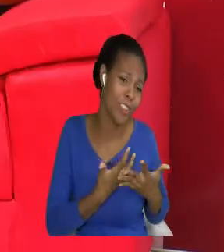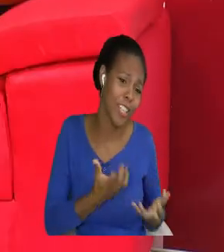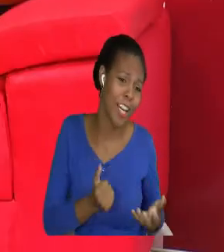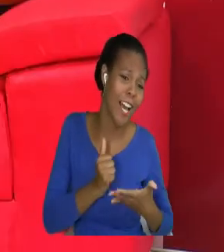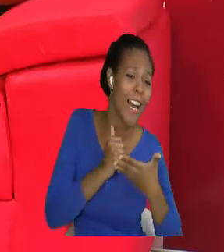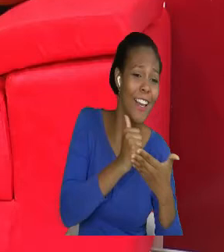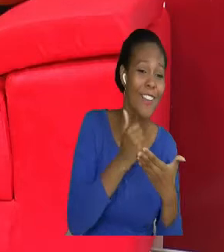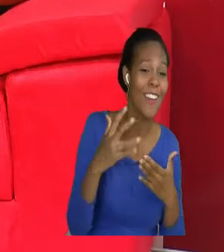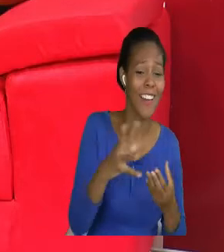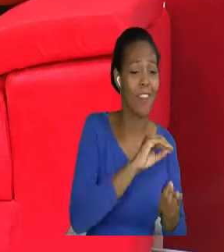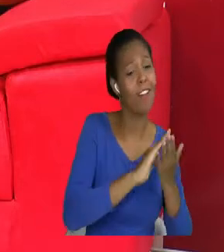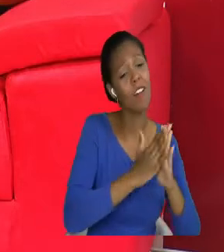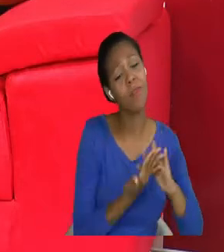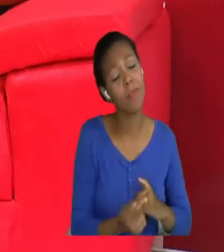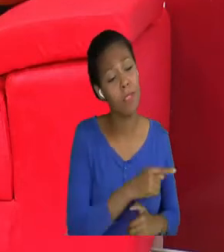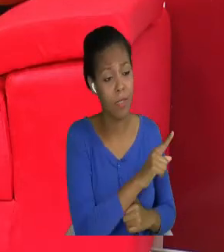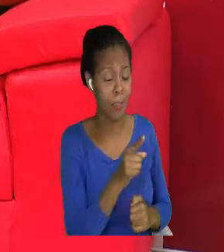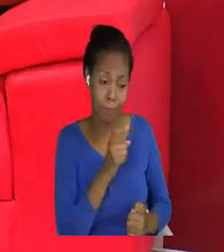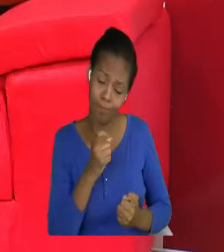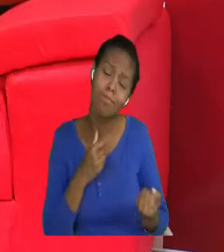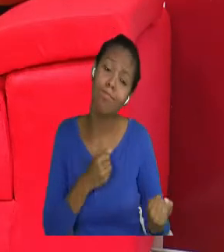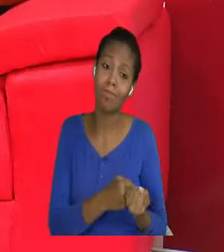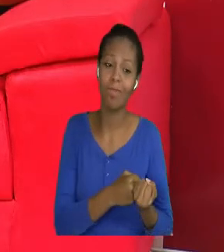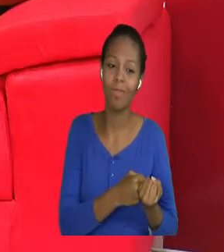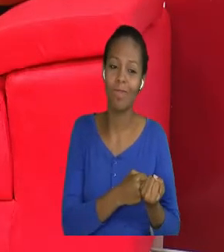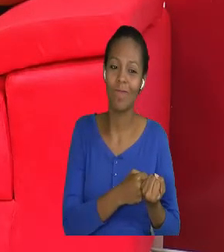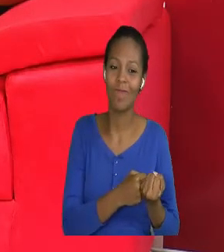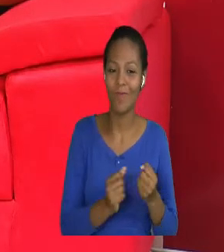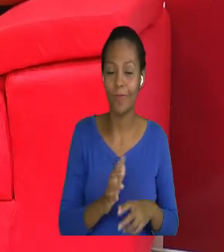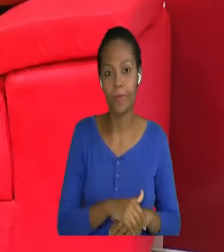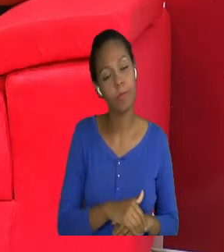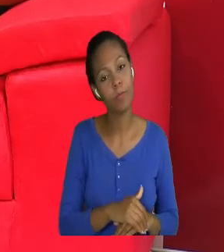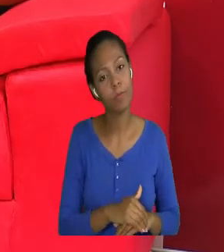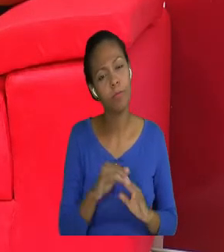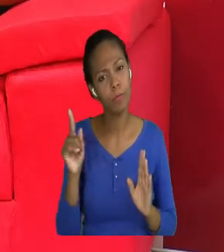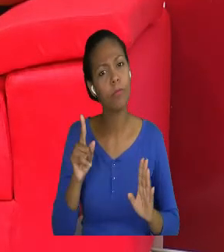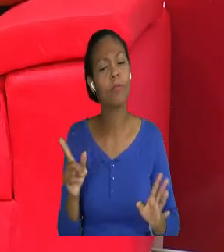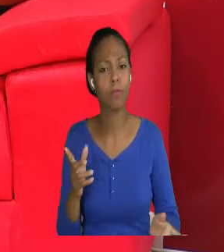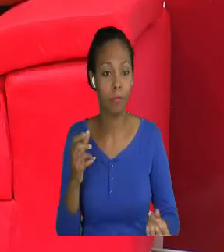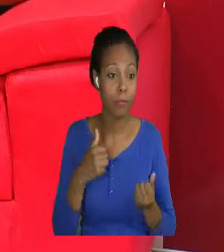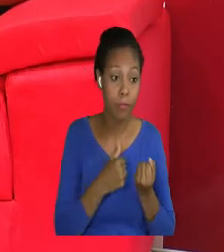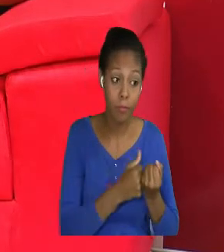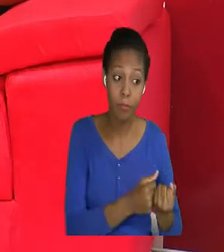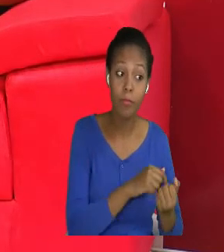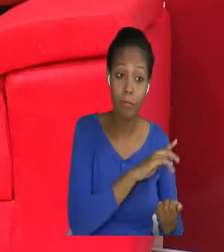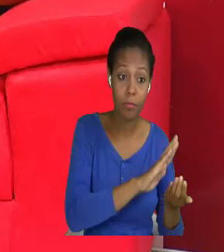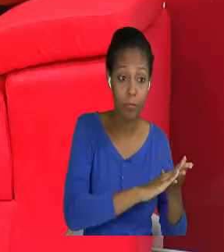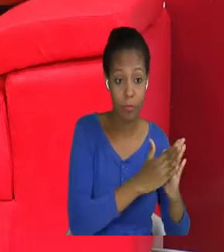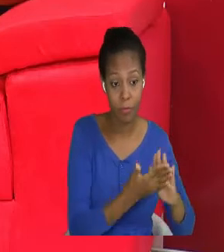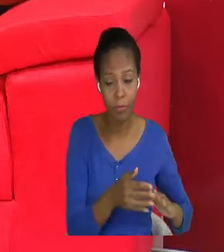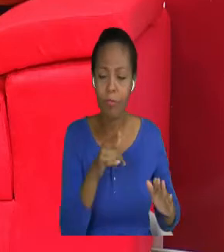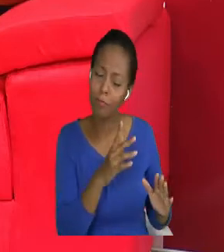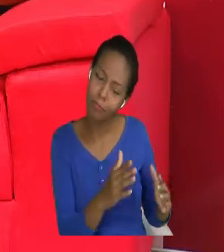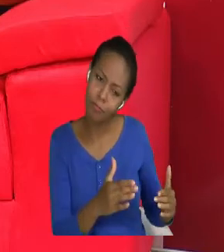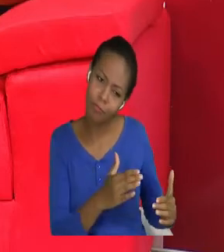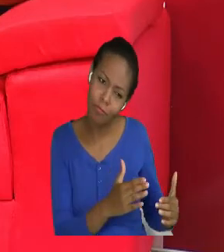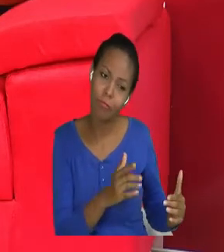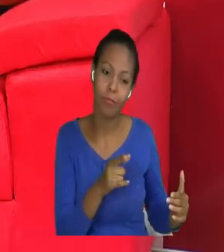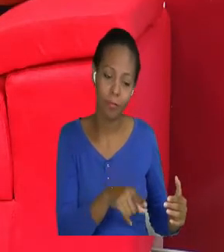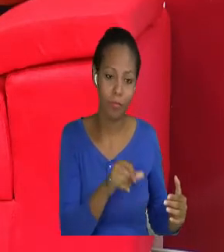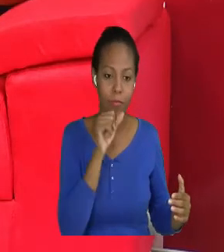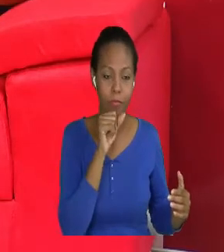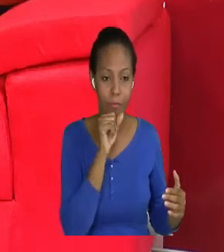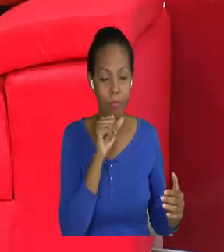la población? Y bueno, aparte de trabajar con toda la población vulnerable de Barranca Bermeja, está todo el tema